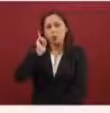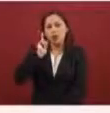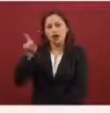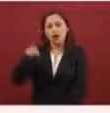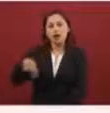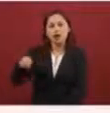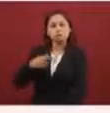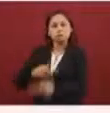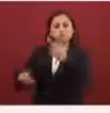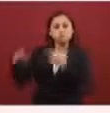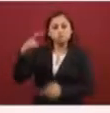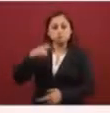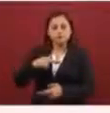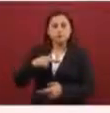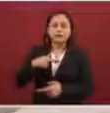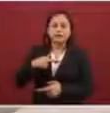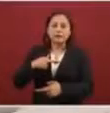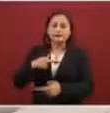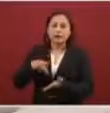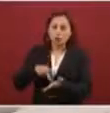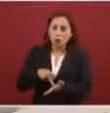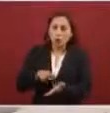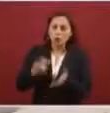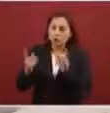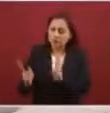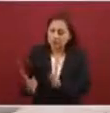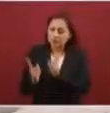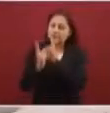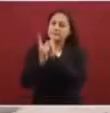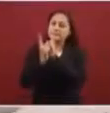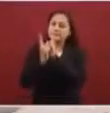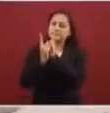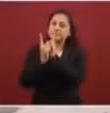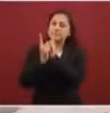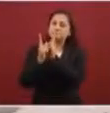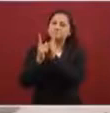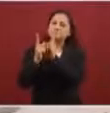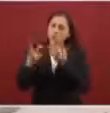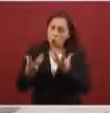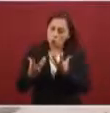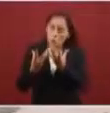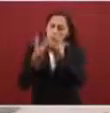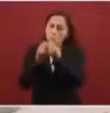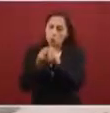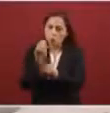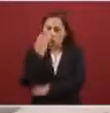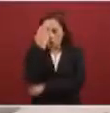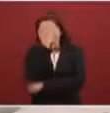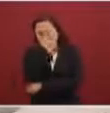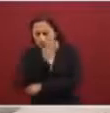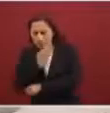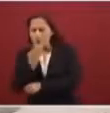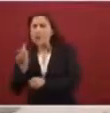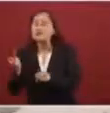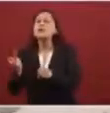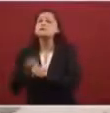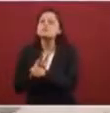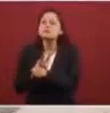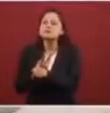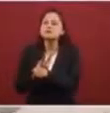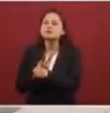nos volvamos a encontrar y hagamos una evaluación y celebremos